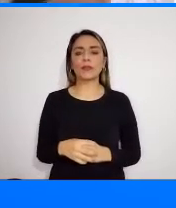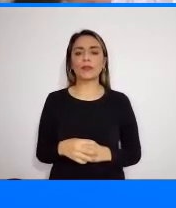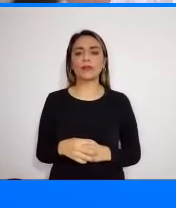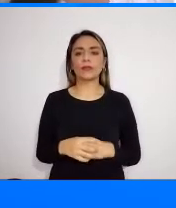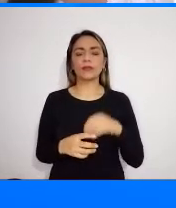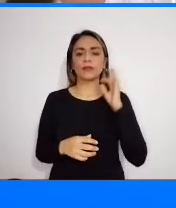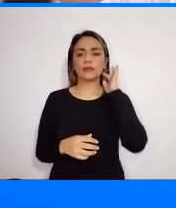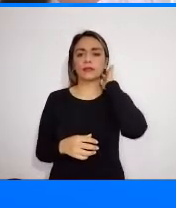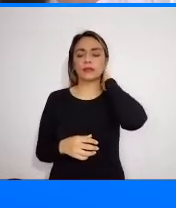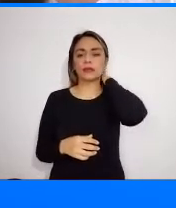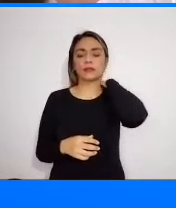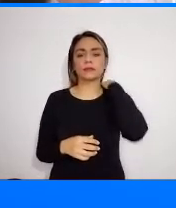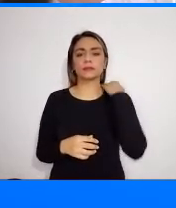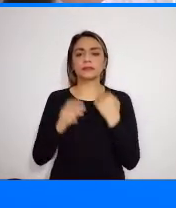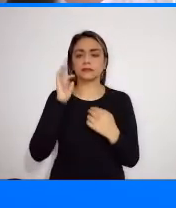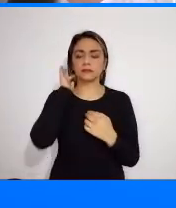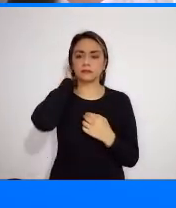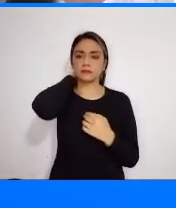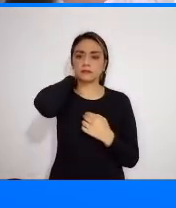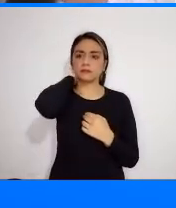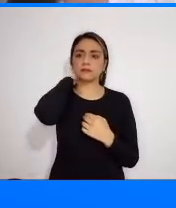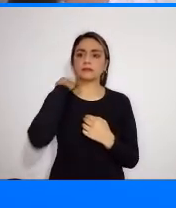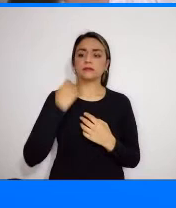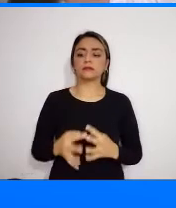Ya les presenté.